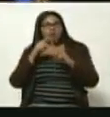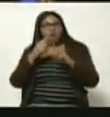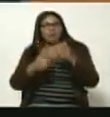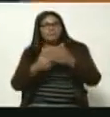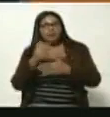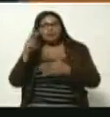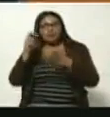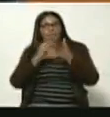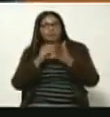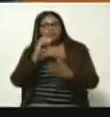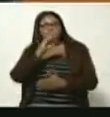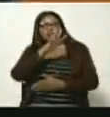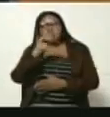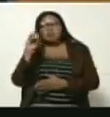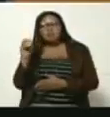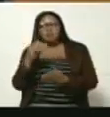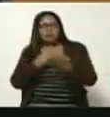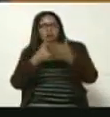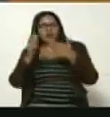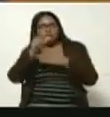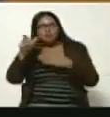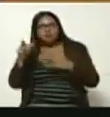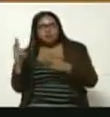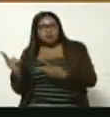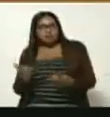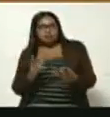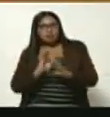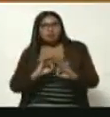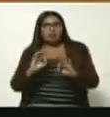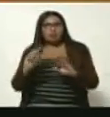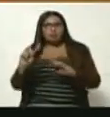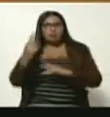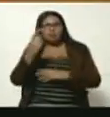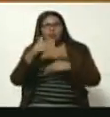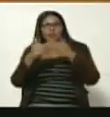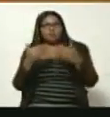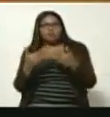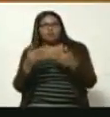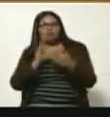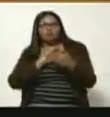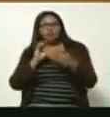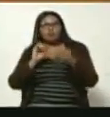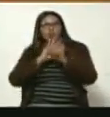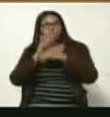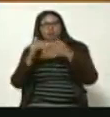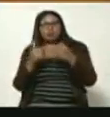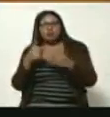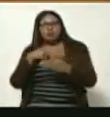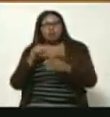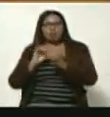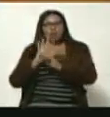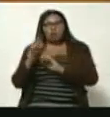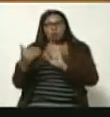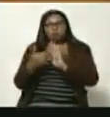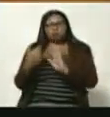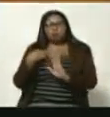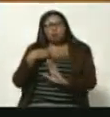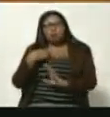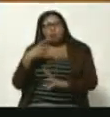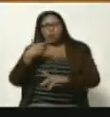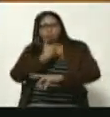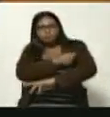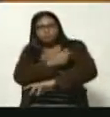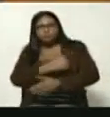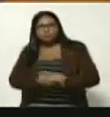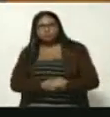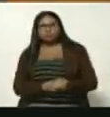2.500 millones de personas que no han recibido su primera dosis de la vacuna contra la COVID-19,